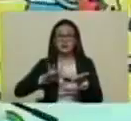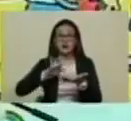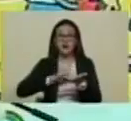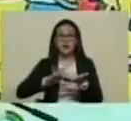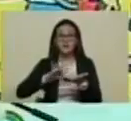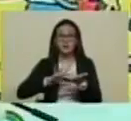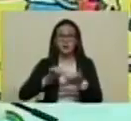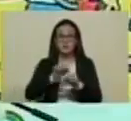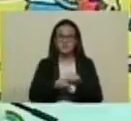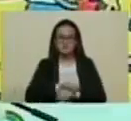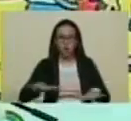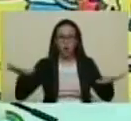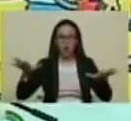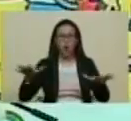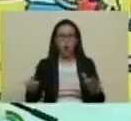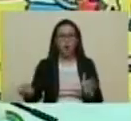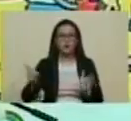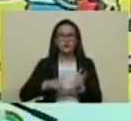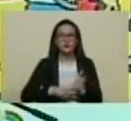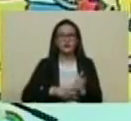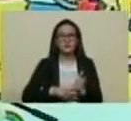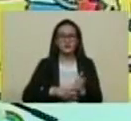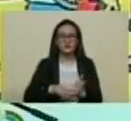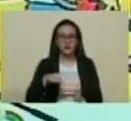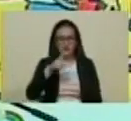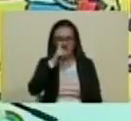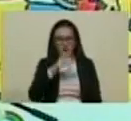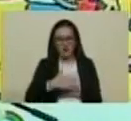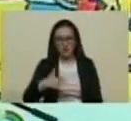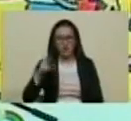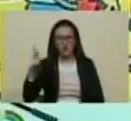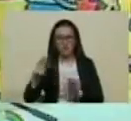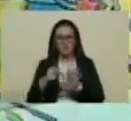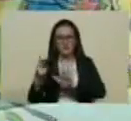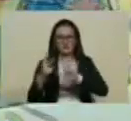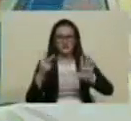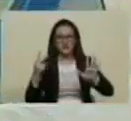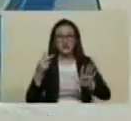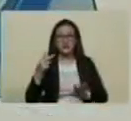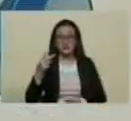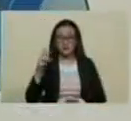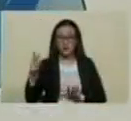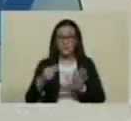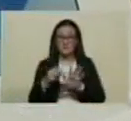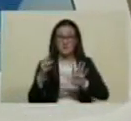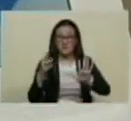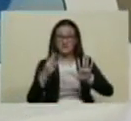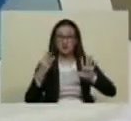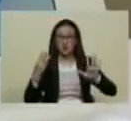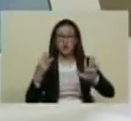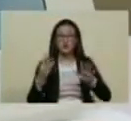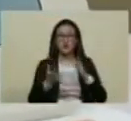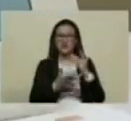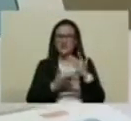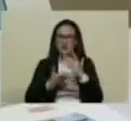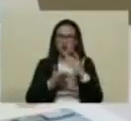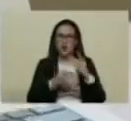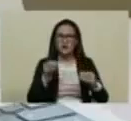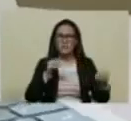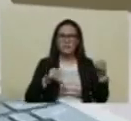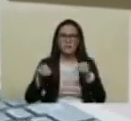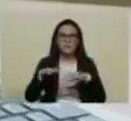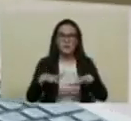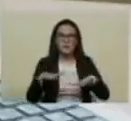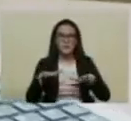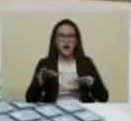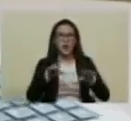hacerle un relanzamiento bien duro en el transcurso del año escolar 2017-2018. Toda la parte tecnológica de